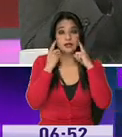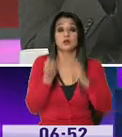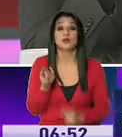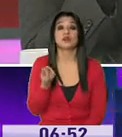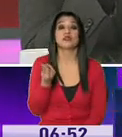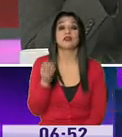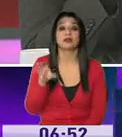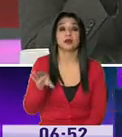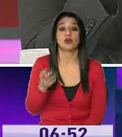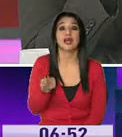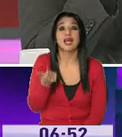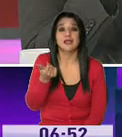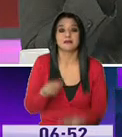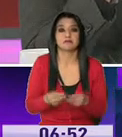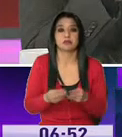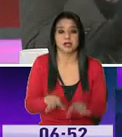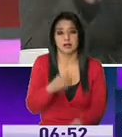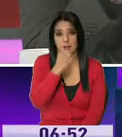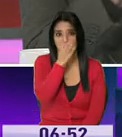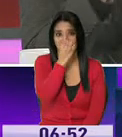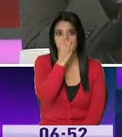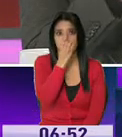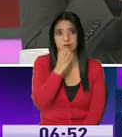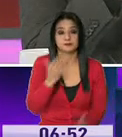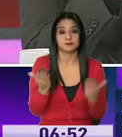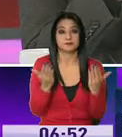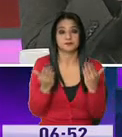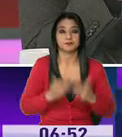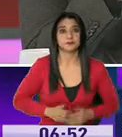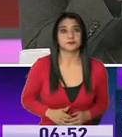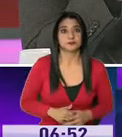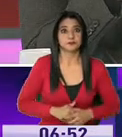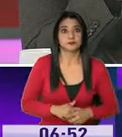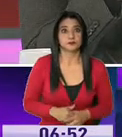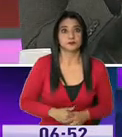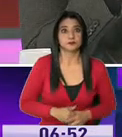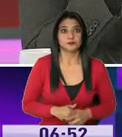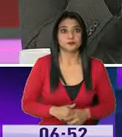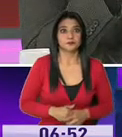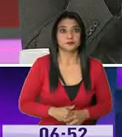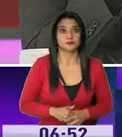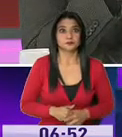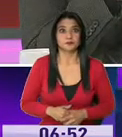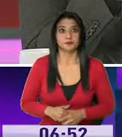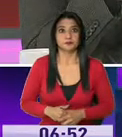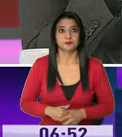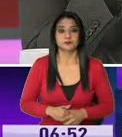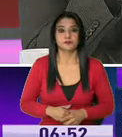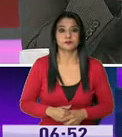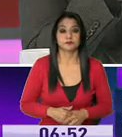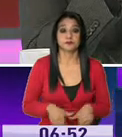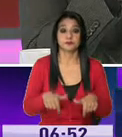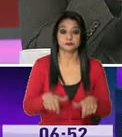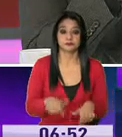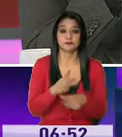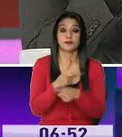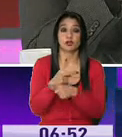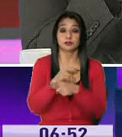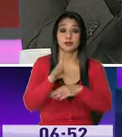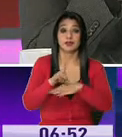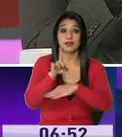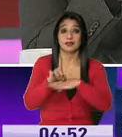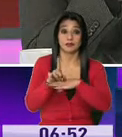No dije exactamente eso, pero sí, nosotros estamos revisando absolutamente las contrataciones que se vayan a hacer en este periodo de emergencia, no solamente por